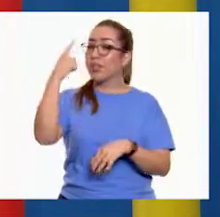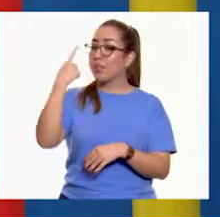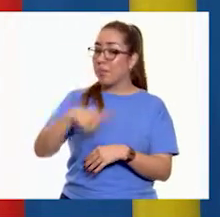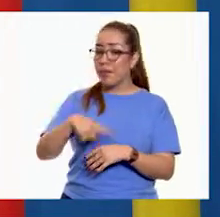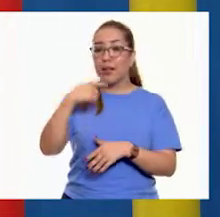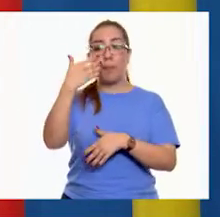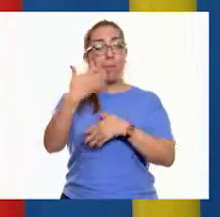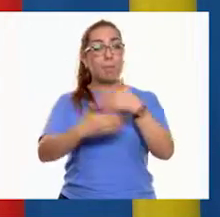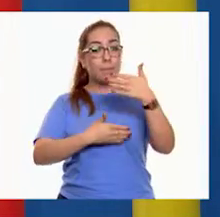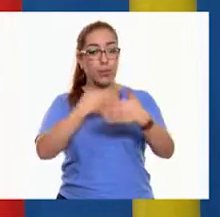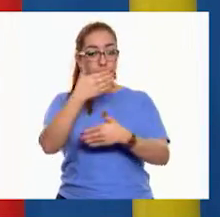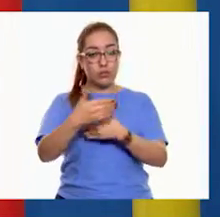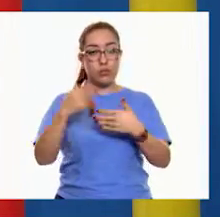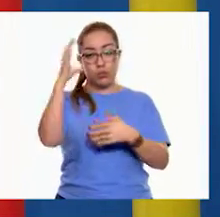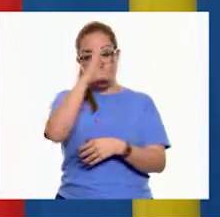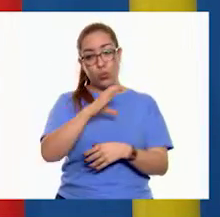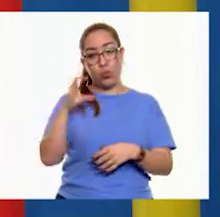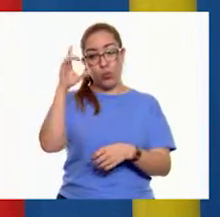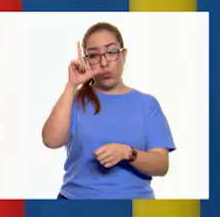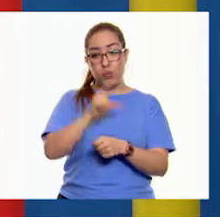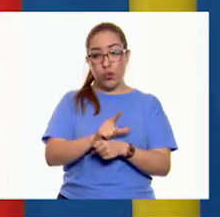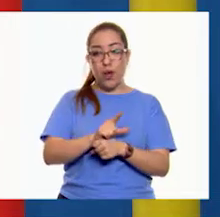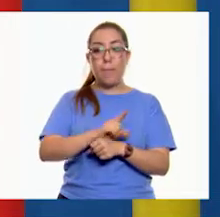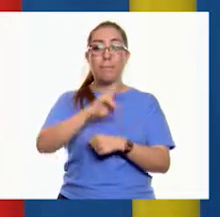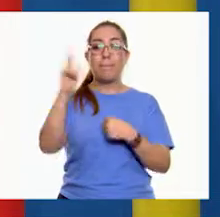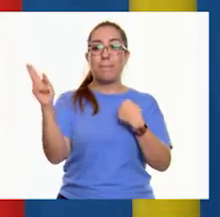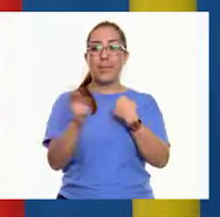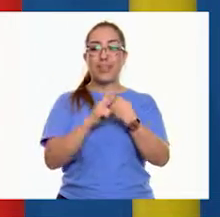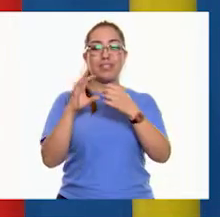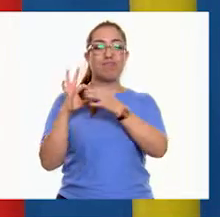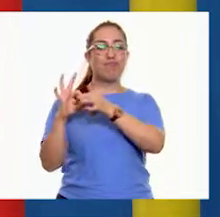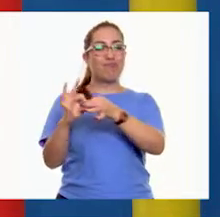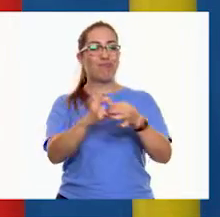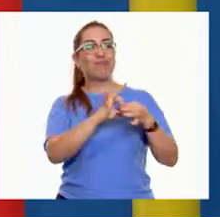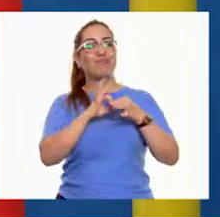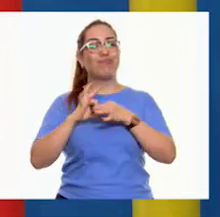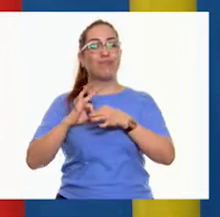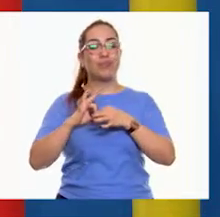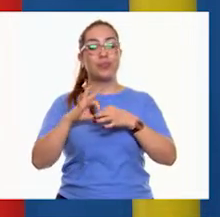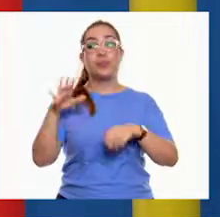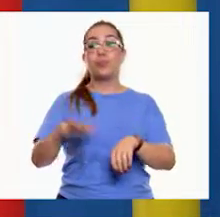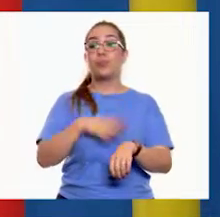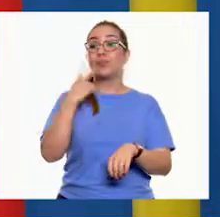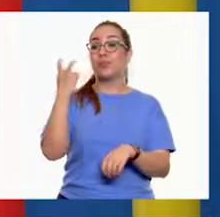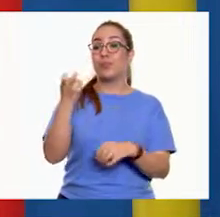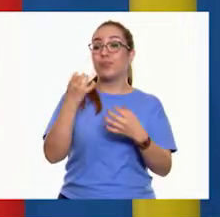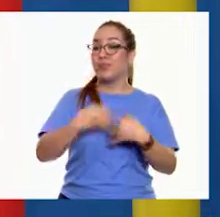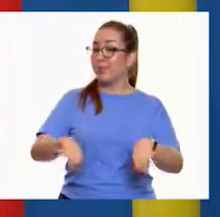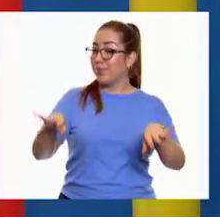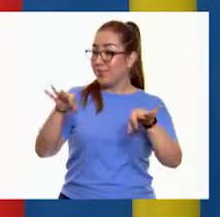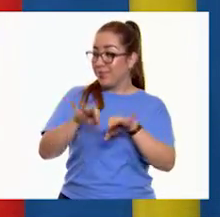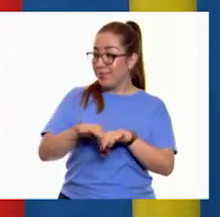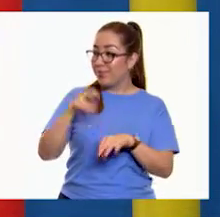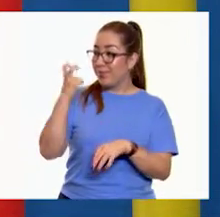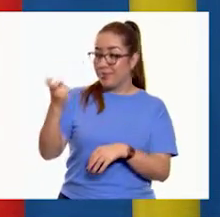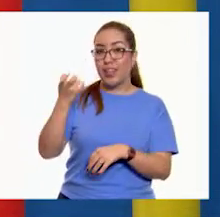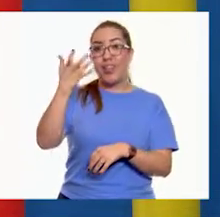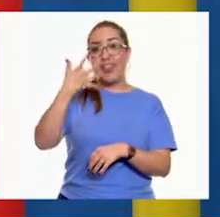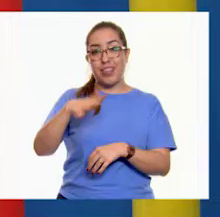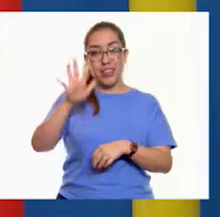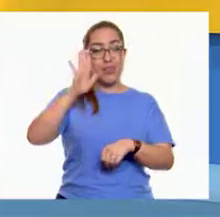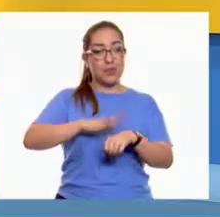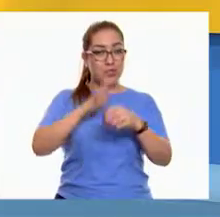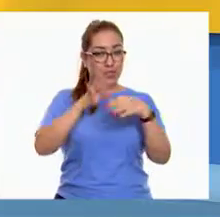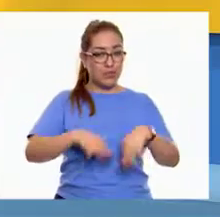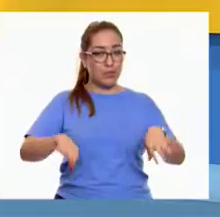unificar culturalmente a nuestro país. Y por esto, este acontecimiento entra a nuestra lista de los 10 más importantes del último